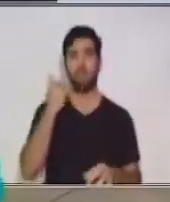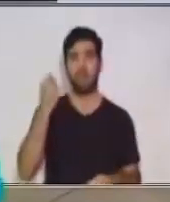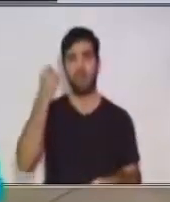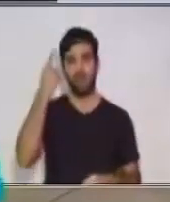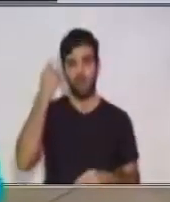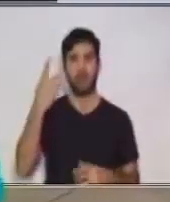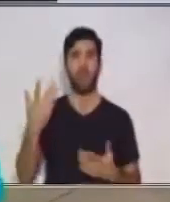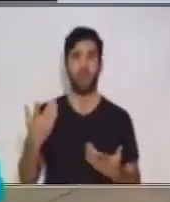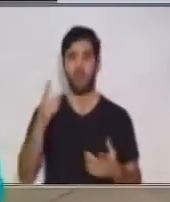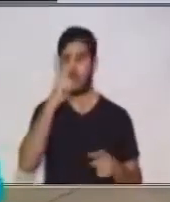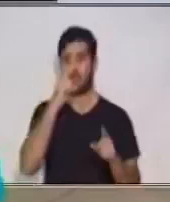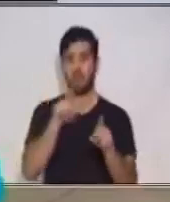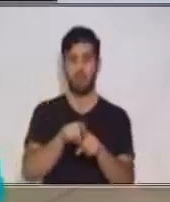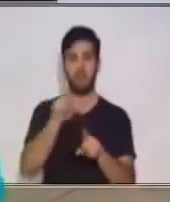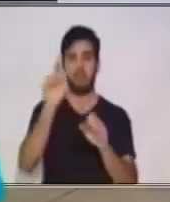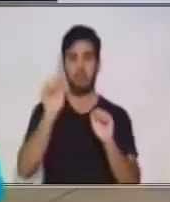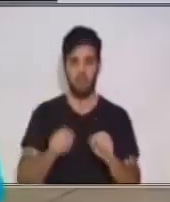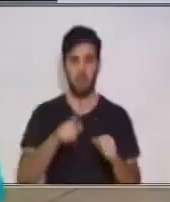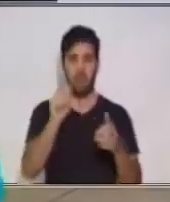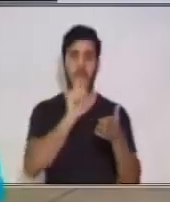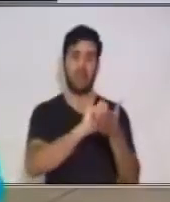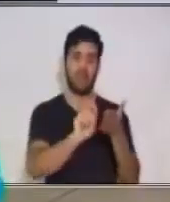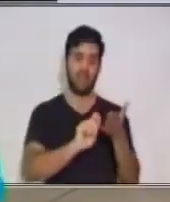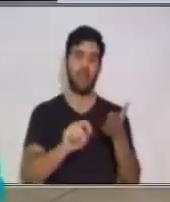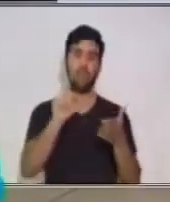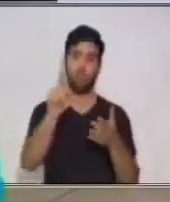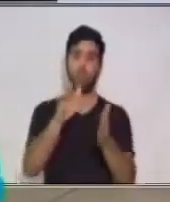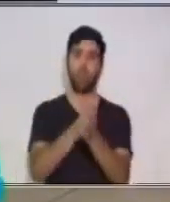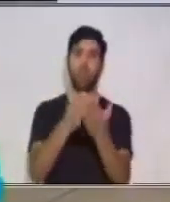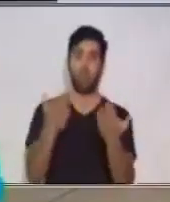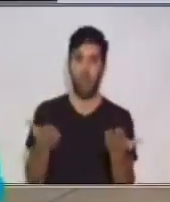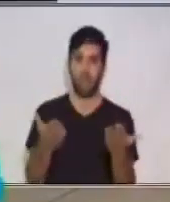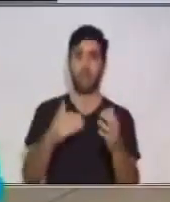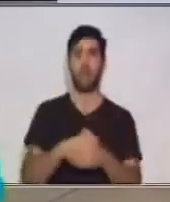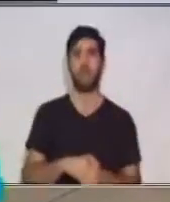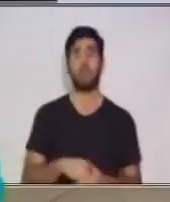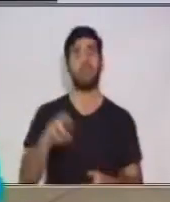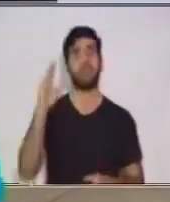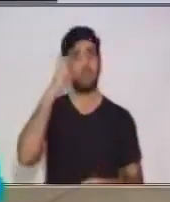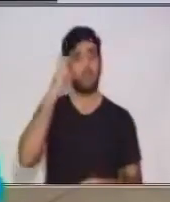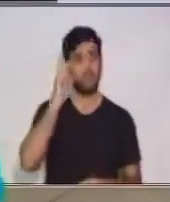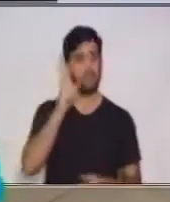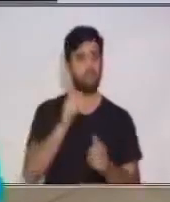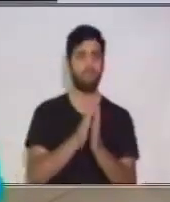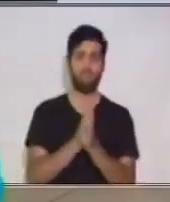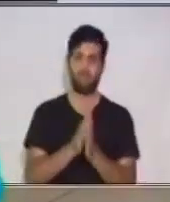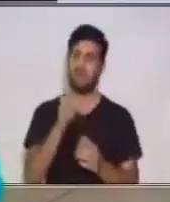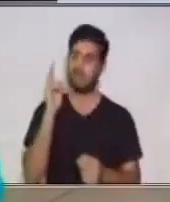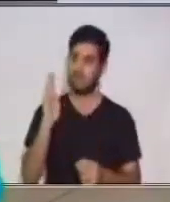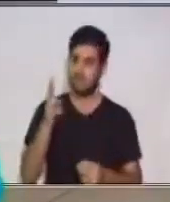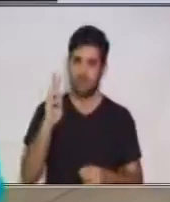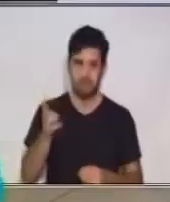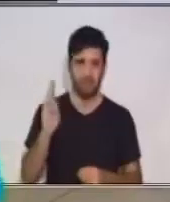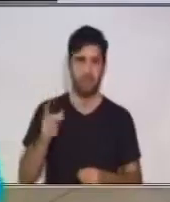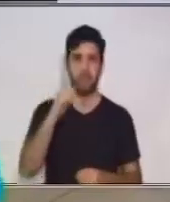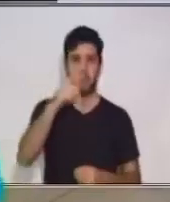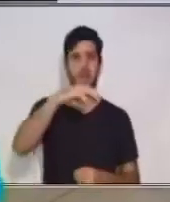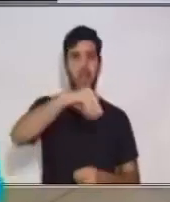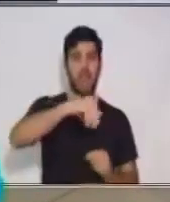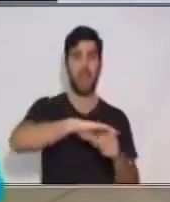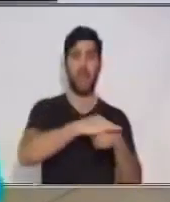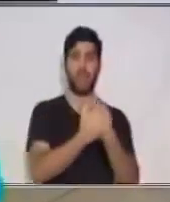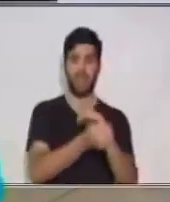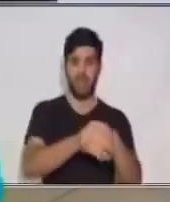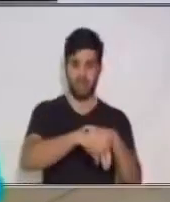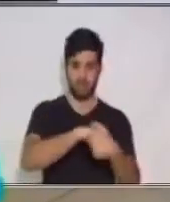esté en su casa y también lo pueden escribir en su cuaderno. Entonces les recuerdo siempre, por favor, lavar constantemente sus manos